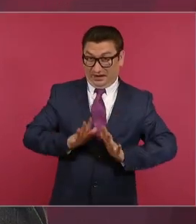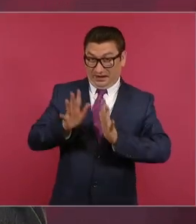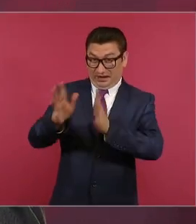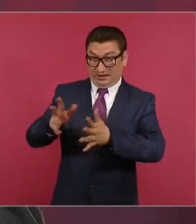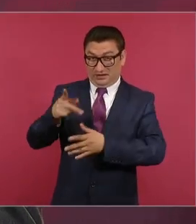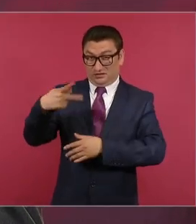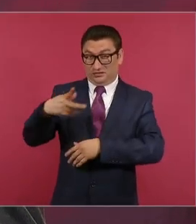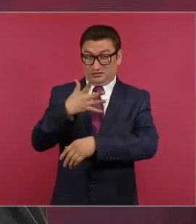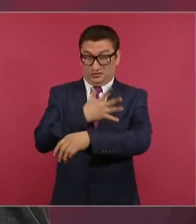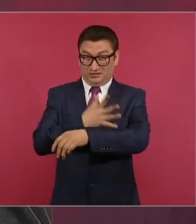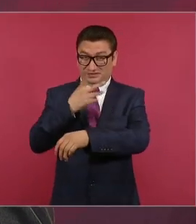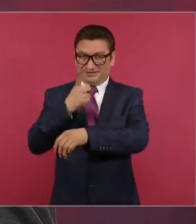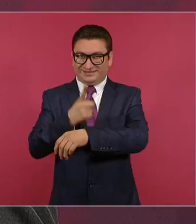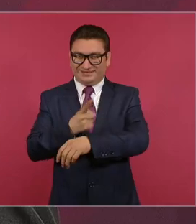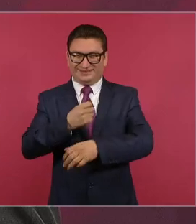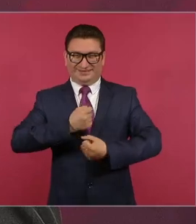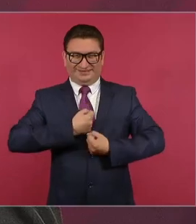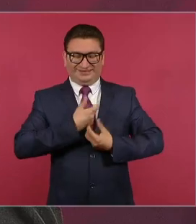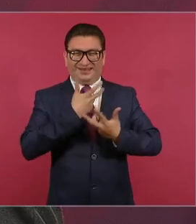sinceras,